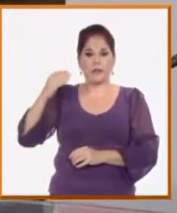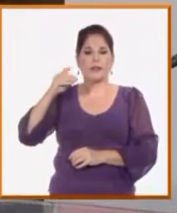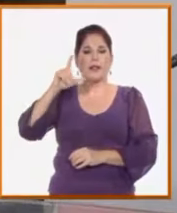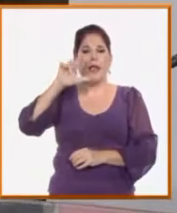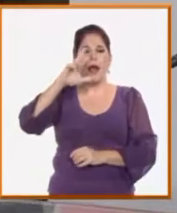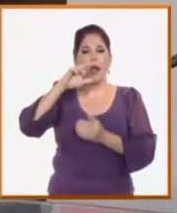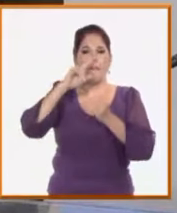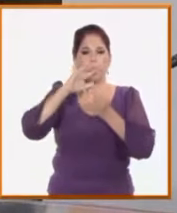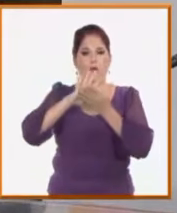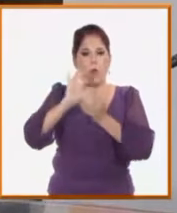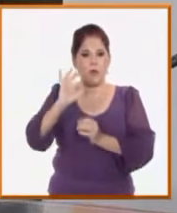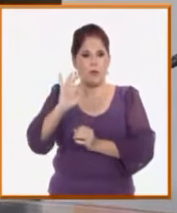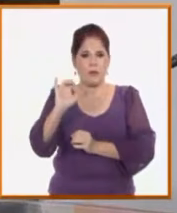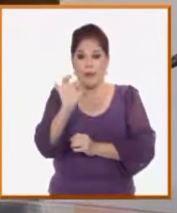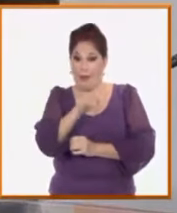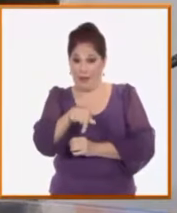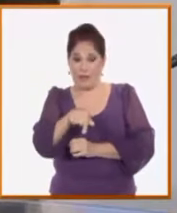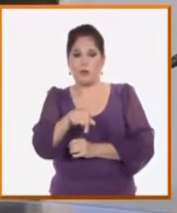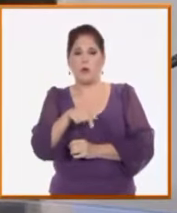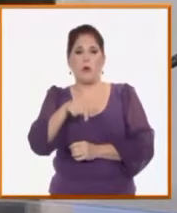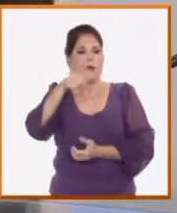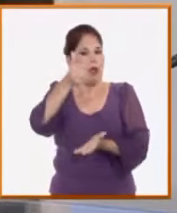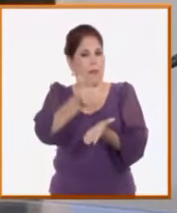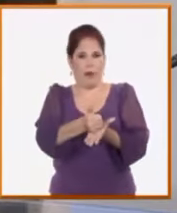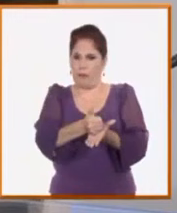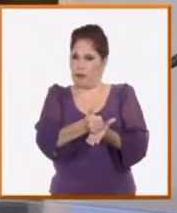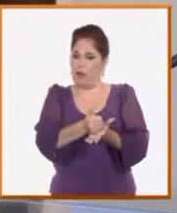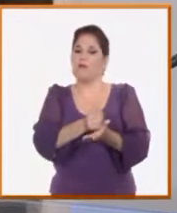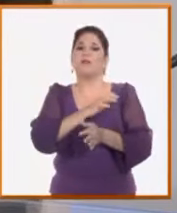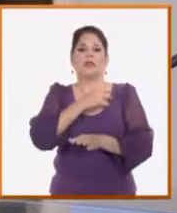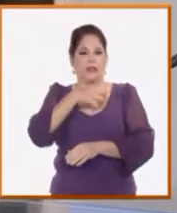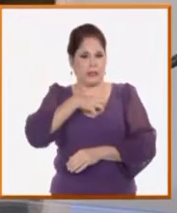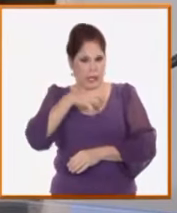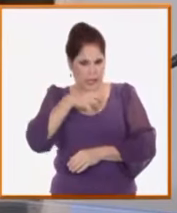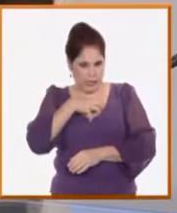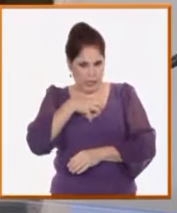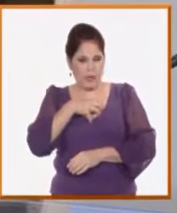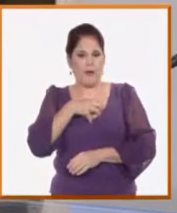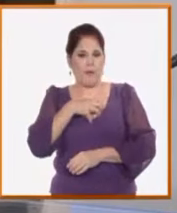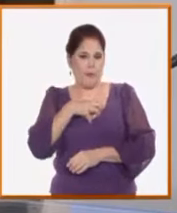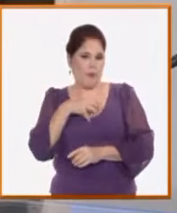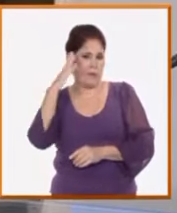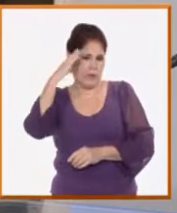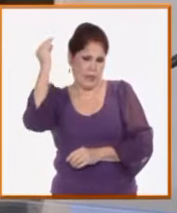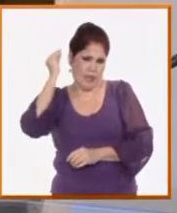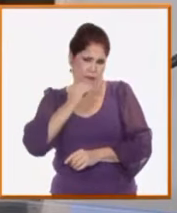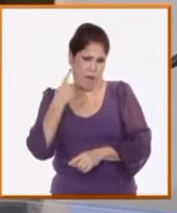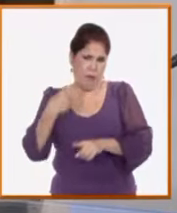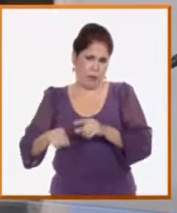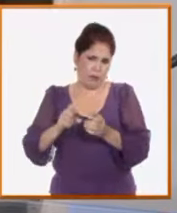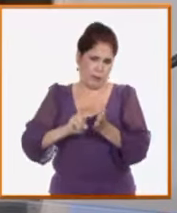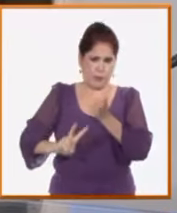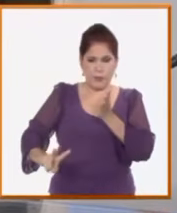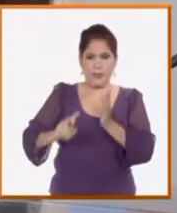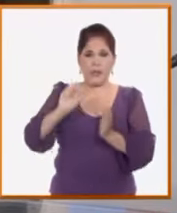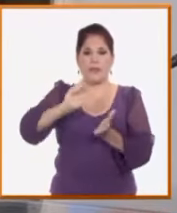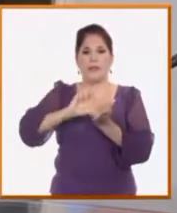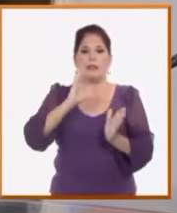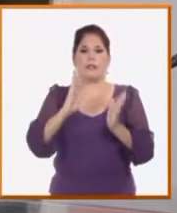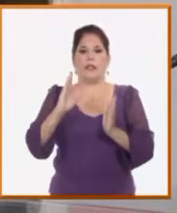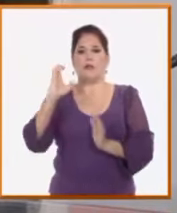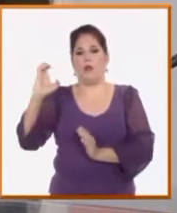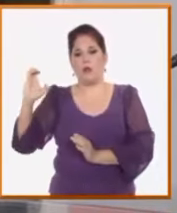sintético sol era consumido en la capital ya hay consumo y afectaciones por canabinoide sintético en las provincias centrales y